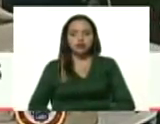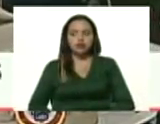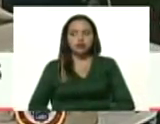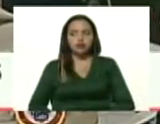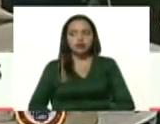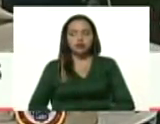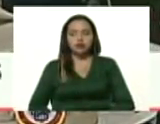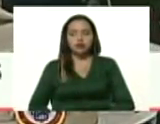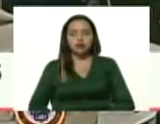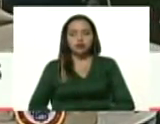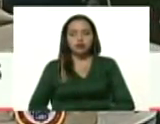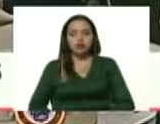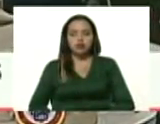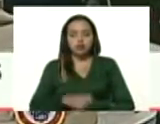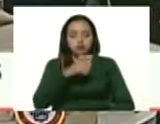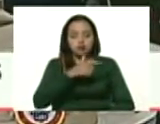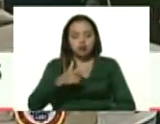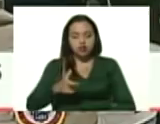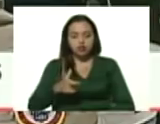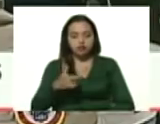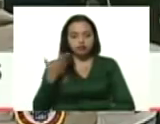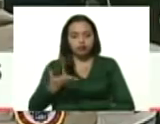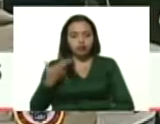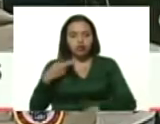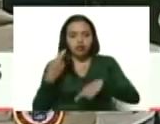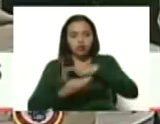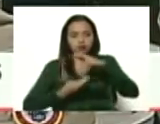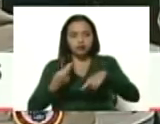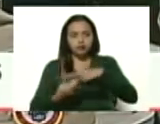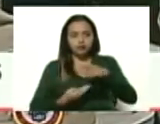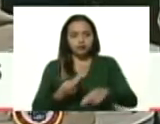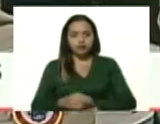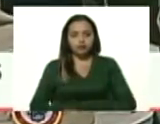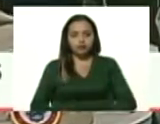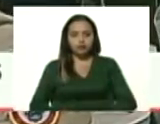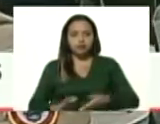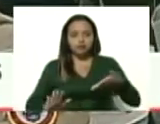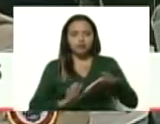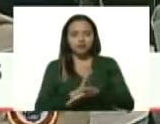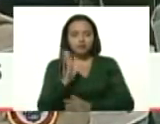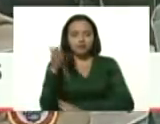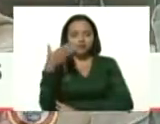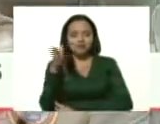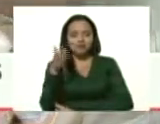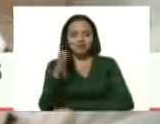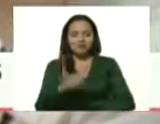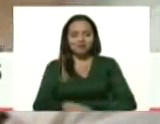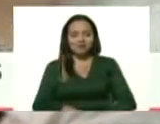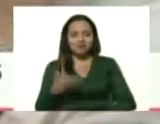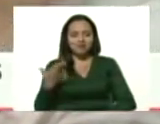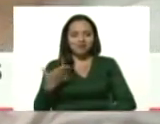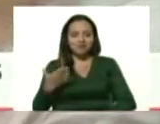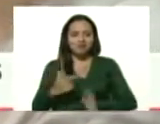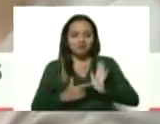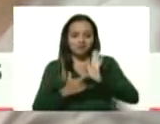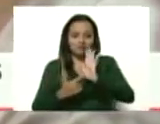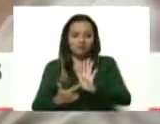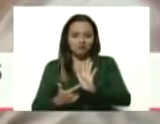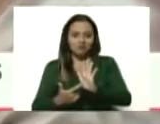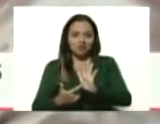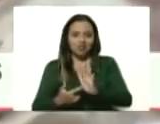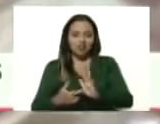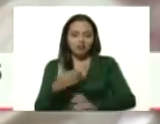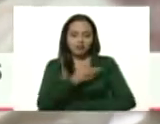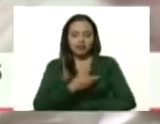el mentor de esta revolución, sus banderas dignificadas, levantadas por nuestro comandante